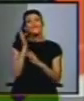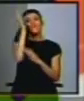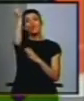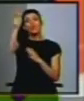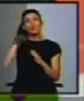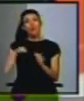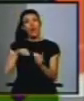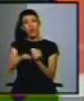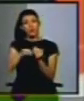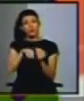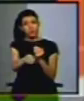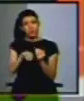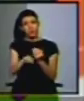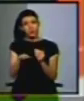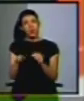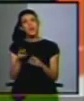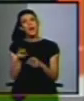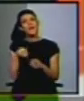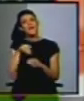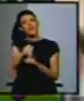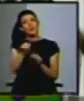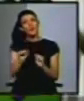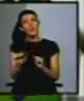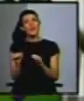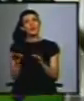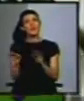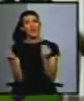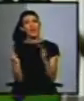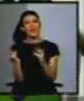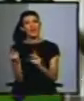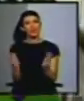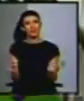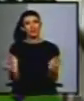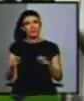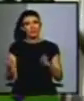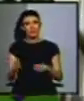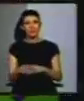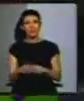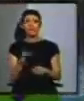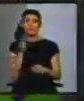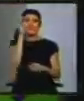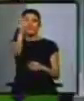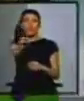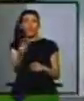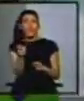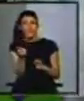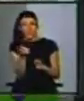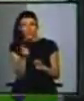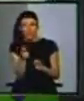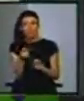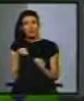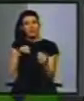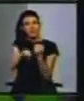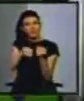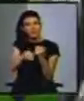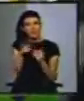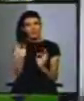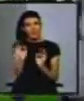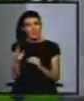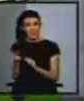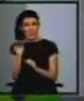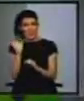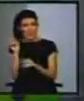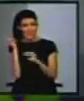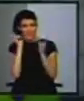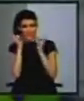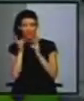corredores con buses que puedan trabajar en esos corredores. Lo más cercano a esos corredores del futuro son estos, aún en marcha blanca, y lamentablemente